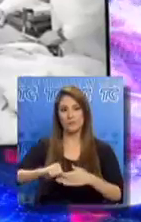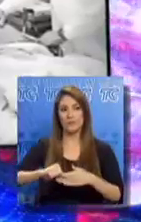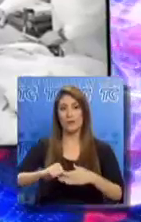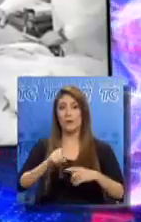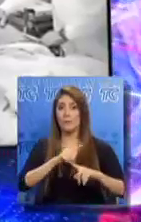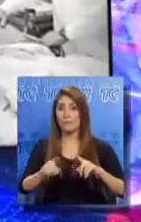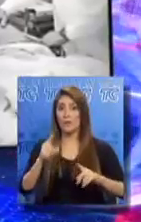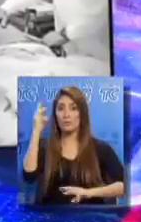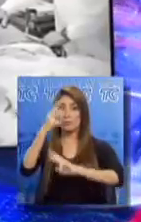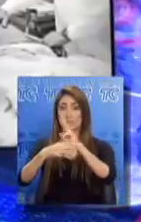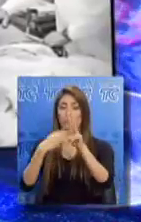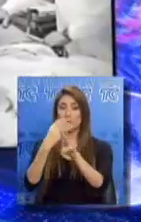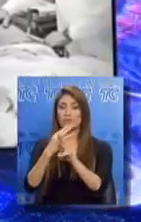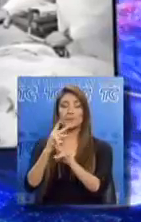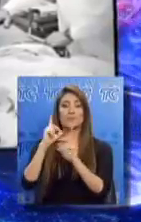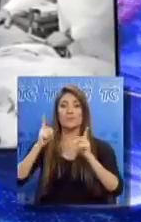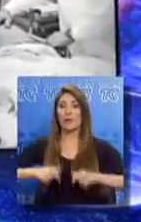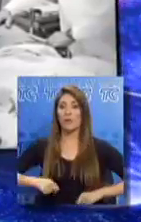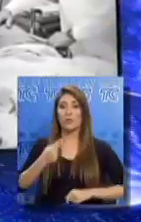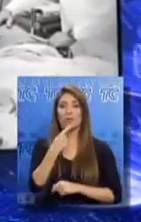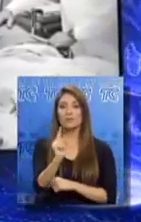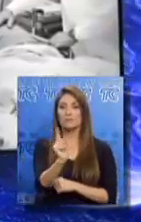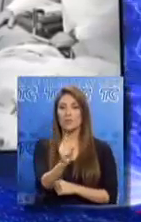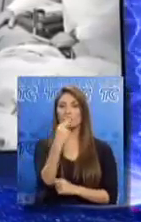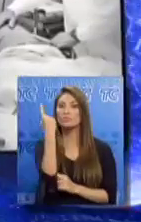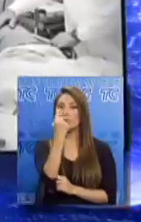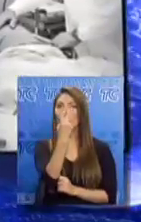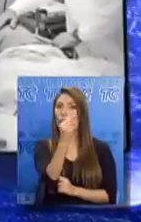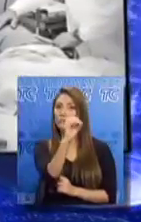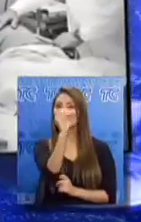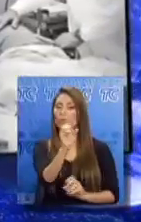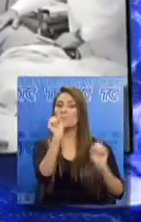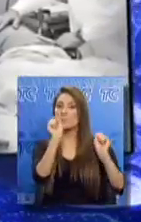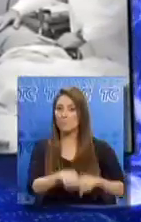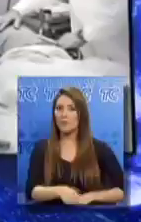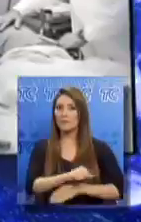la Organización Mundial de la Salud recomienda que solo el 12% de